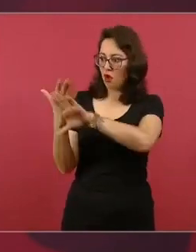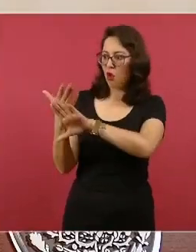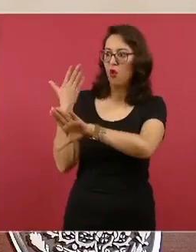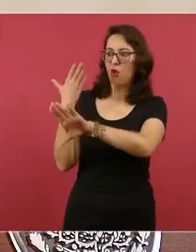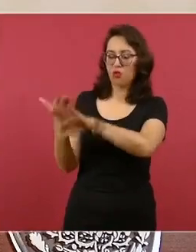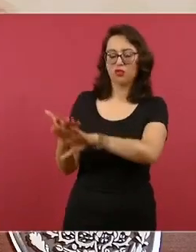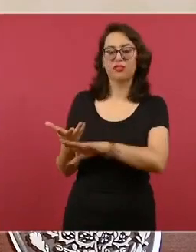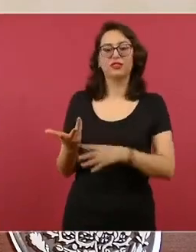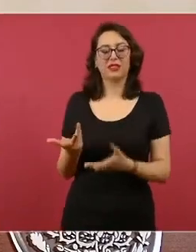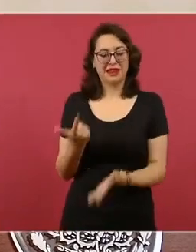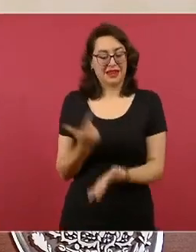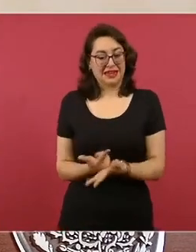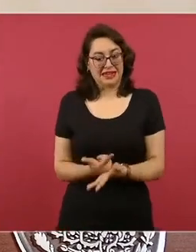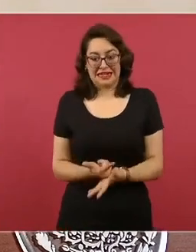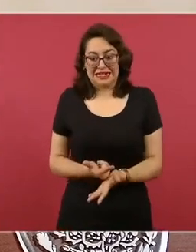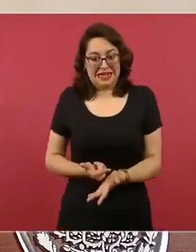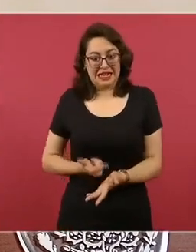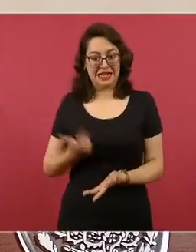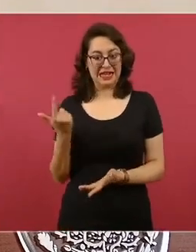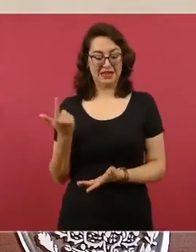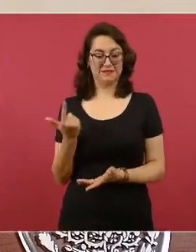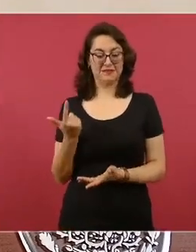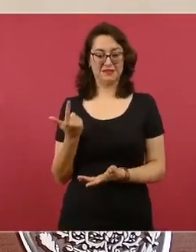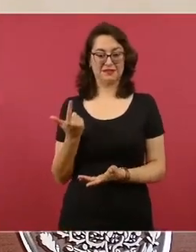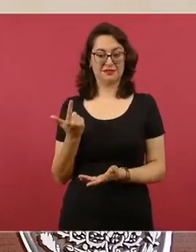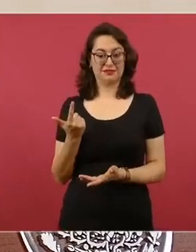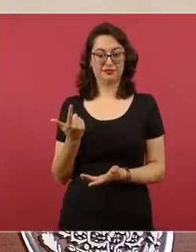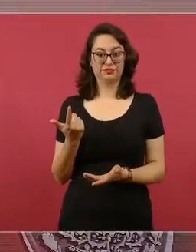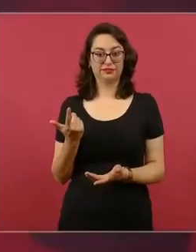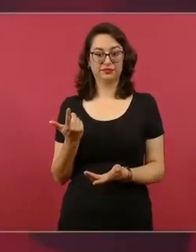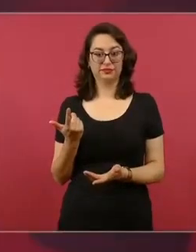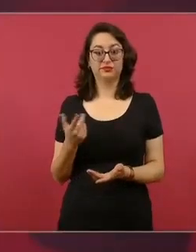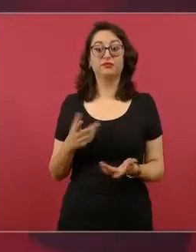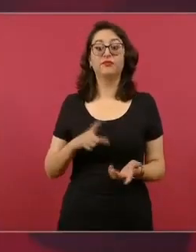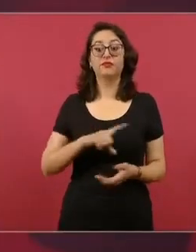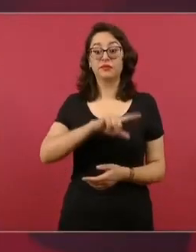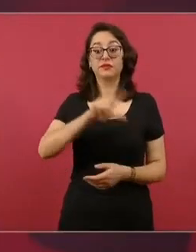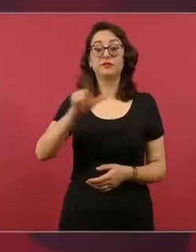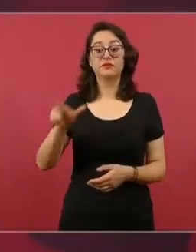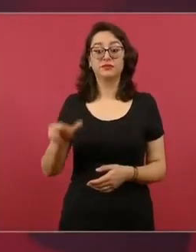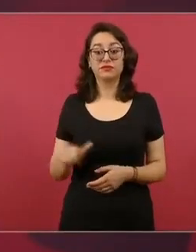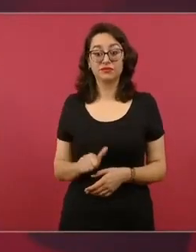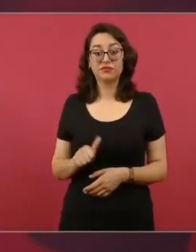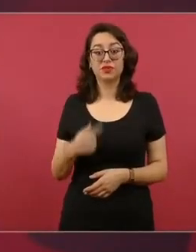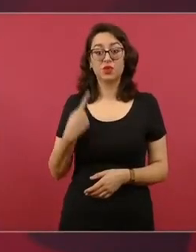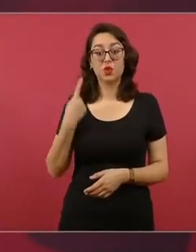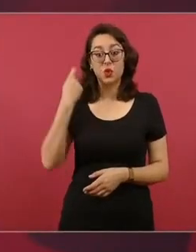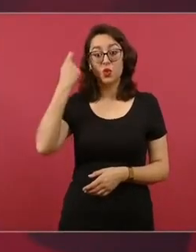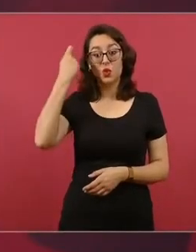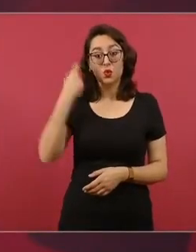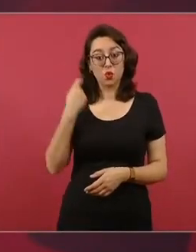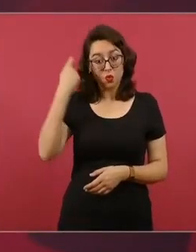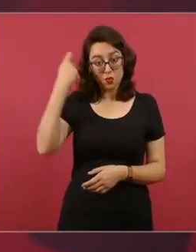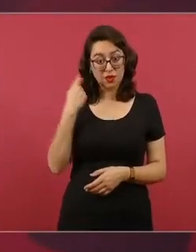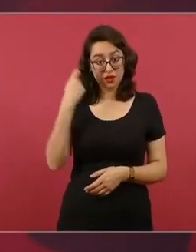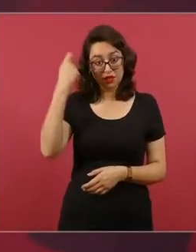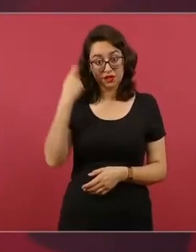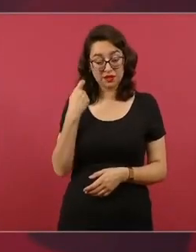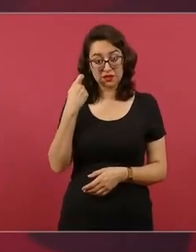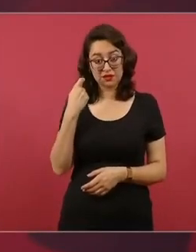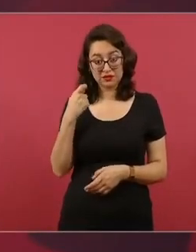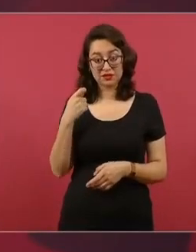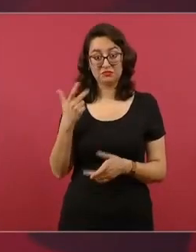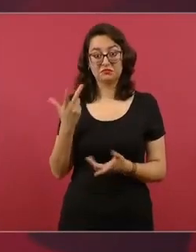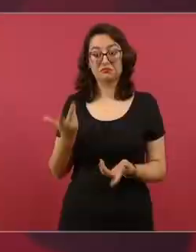señalando, sino porque cuando empiecen a recibir sus jubilaciones